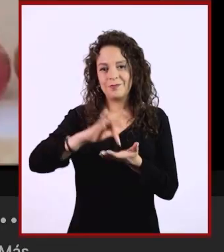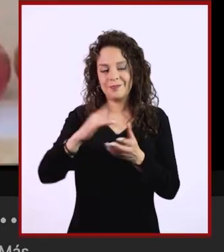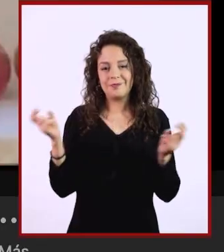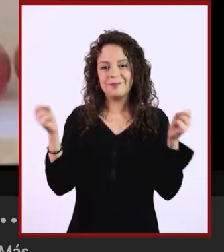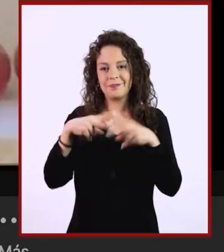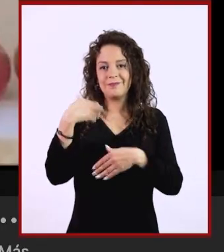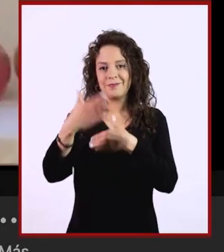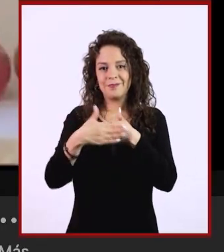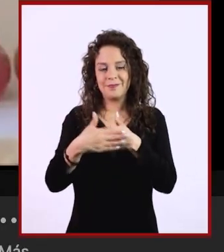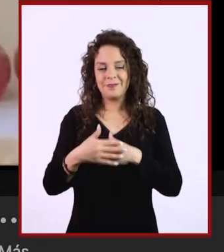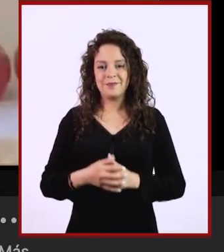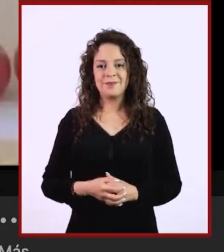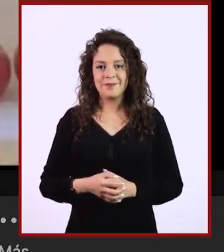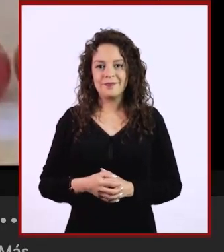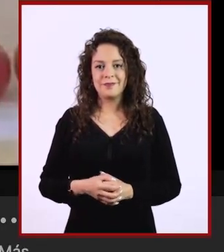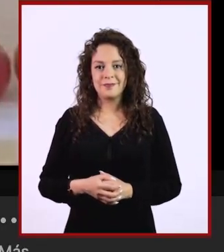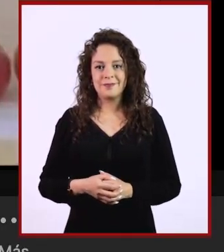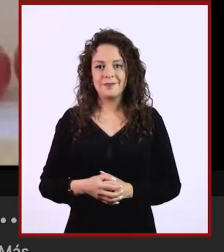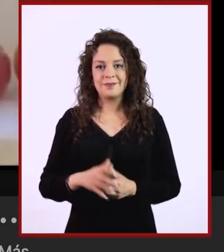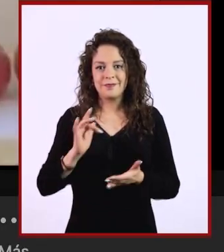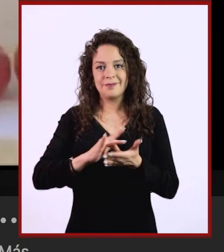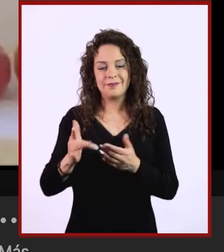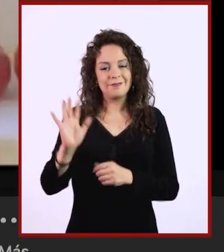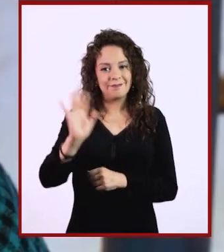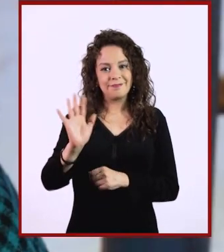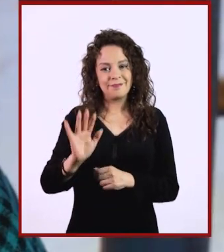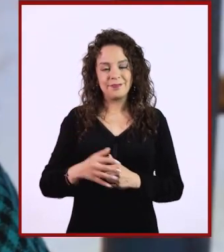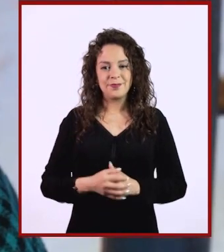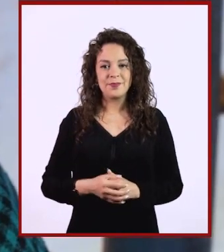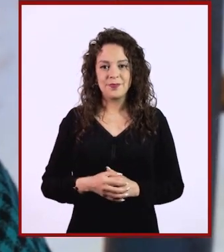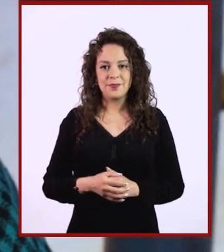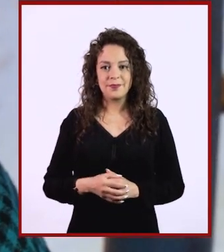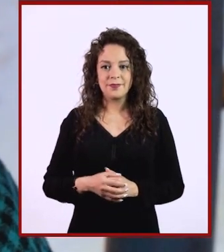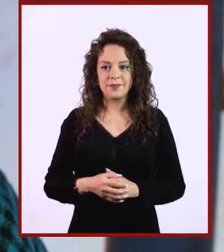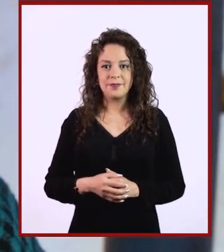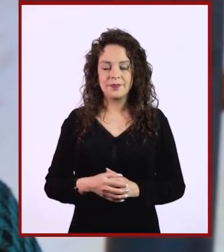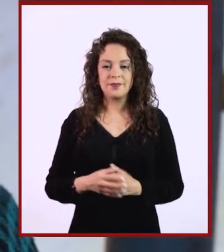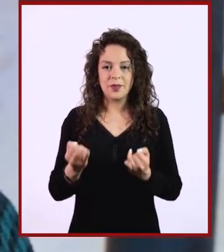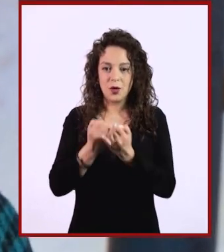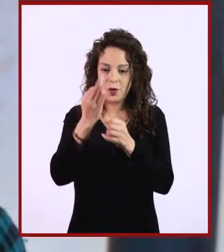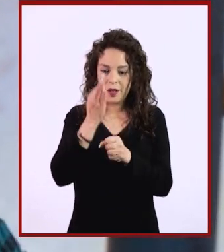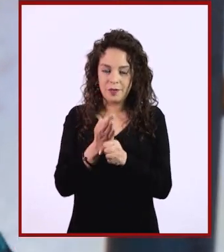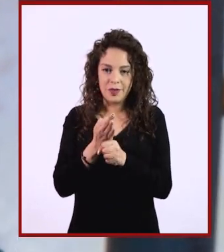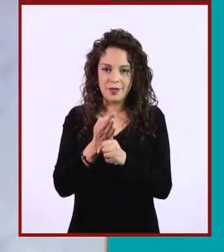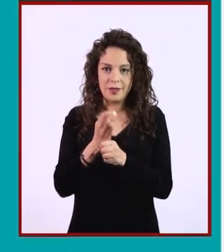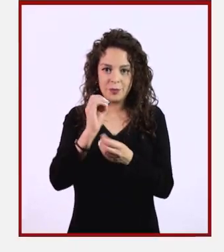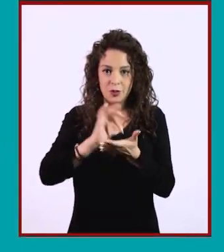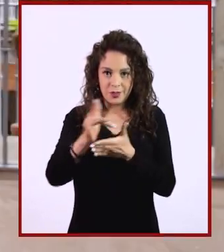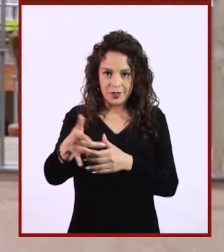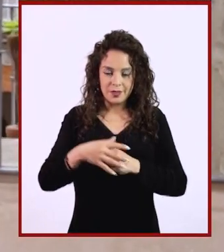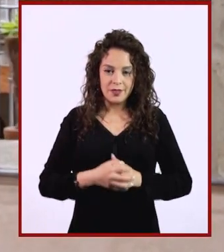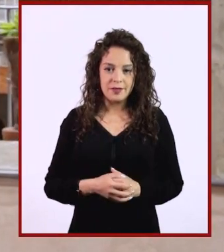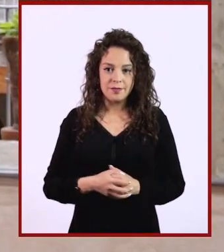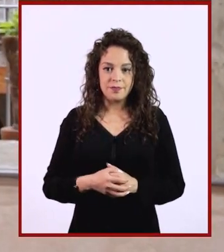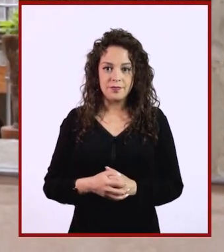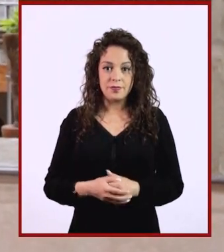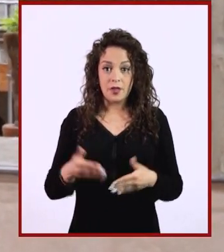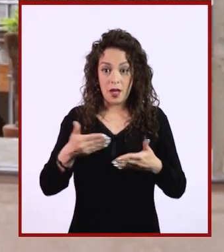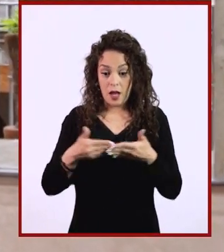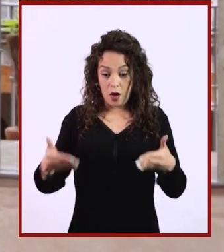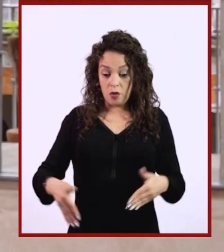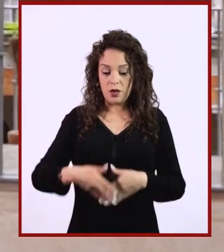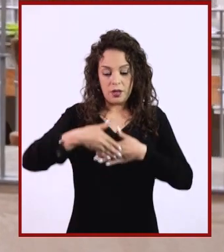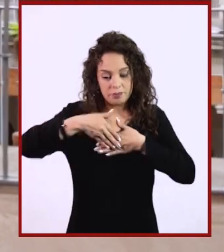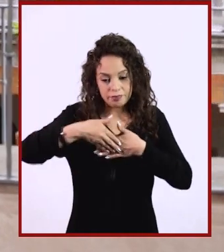próxima. Gracias, que estén muy bien. Hasta luego. Igualmente, Daniela, muchas gracias. Bye. Desde hoy en adelante